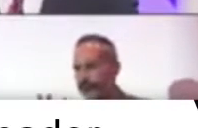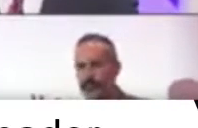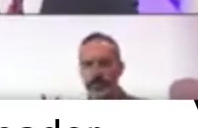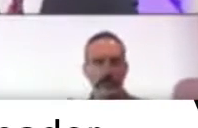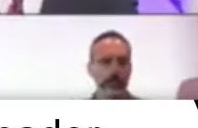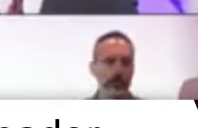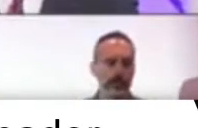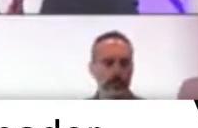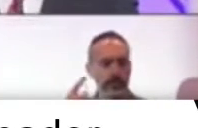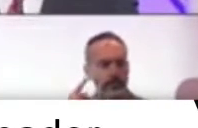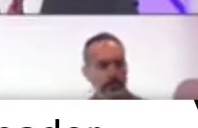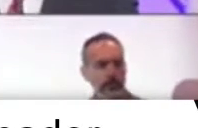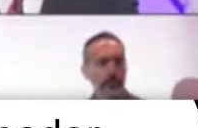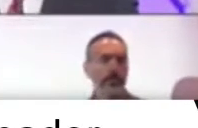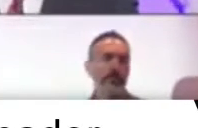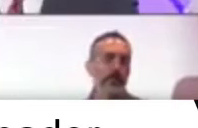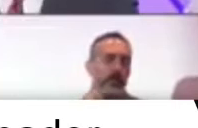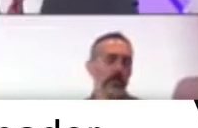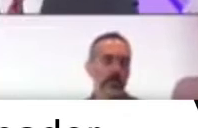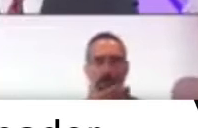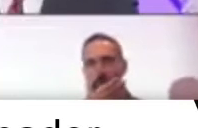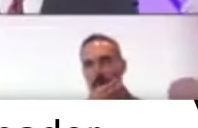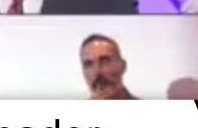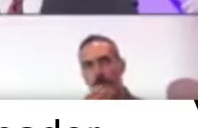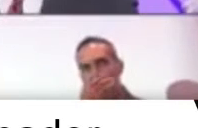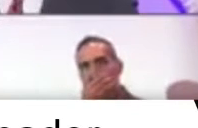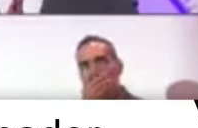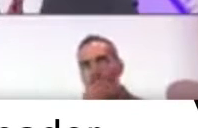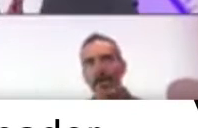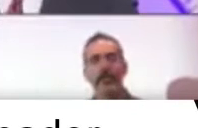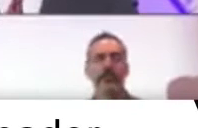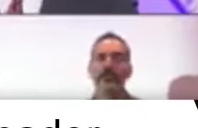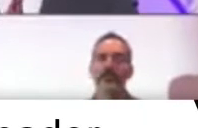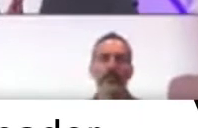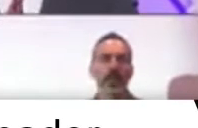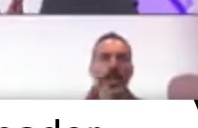ciudadanos, ciudadanas, integrantes del Cabildo,